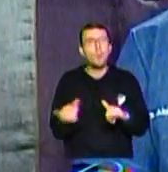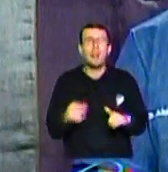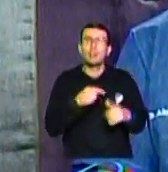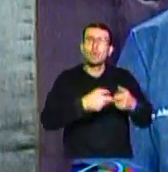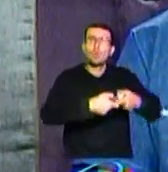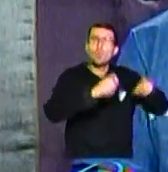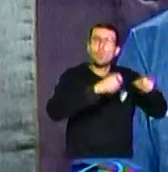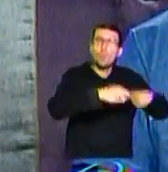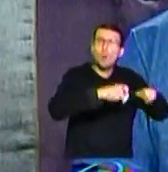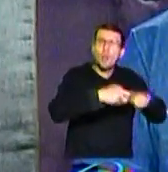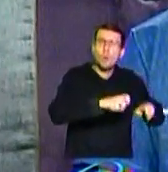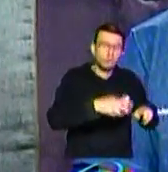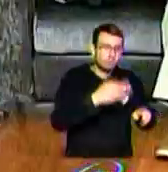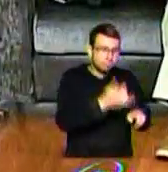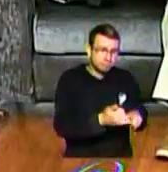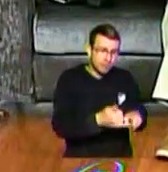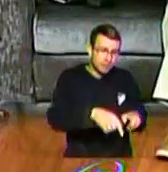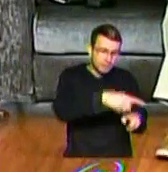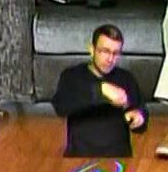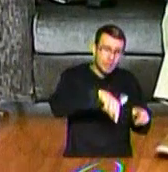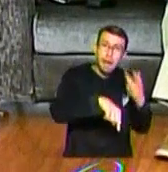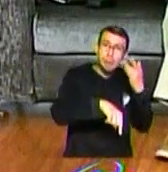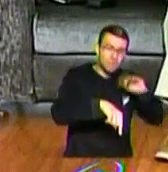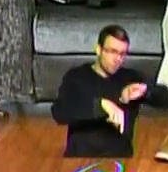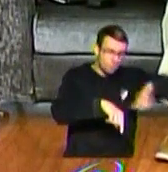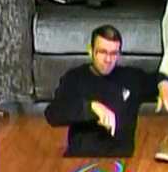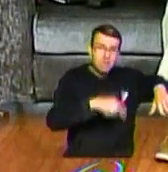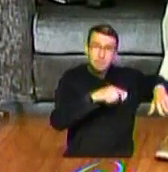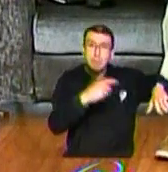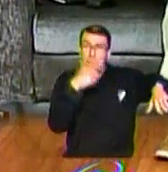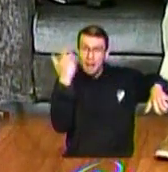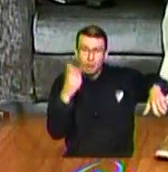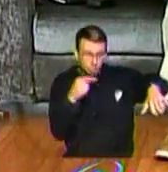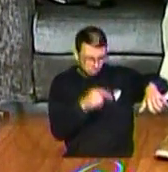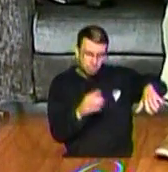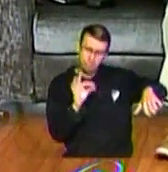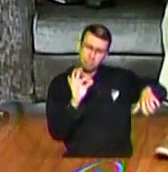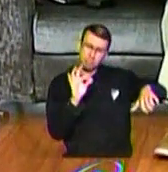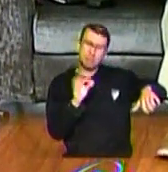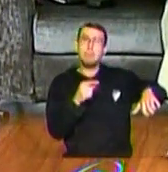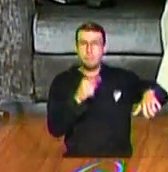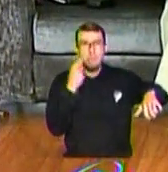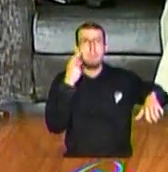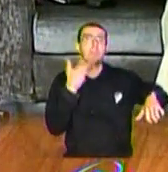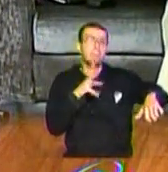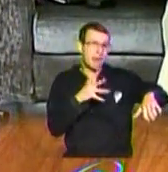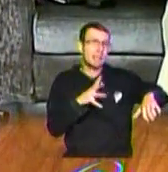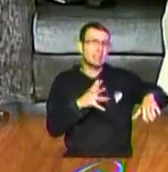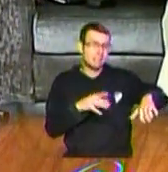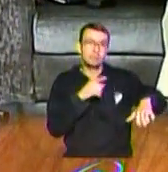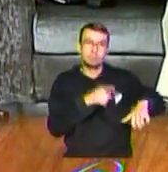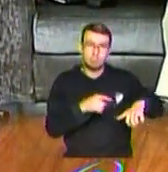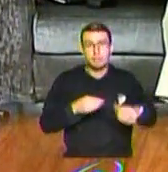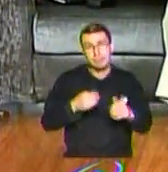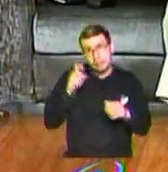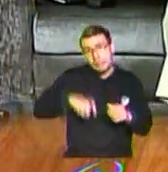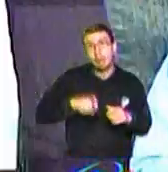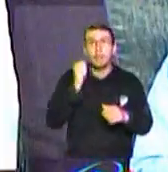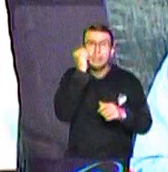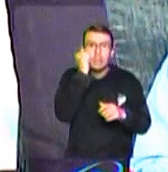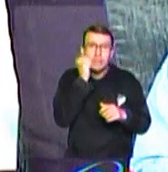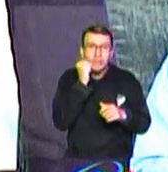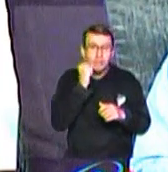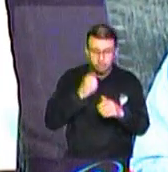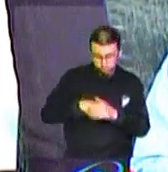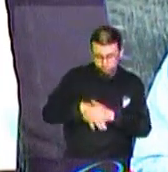y premenstrual. Normal, fisiológico. Preovulatorio, perdón. Bueno, siguiendo de toda esta cantidad de patologías, usted tocó un tema muy